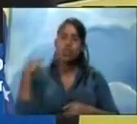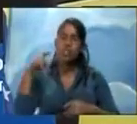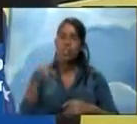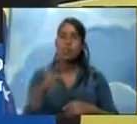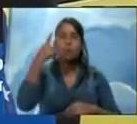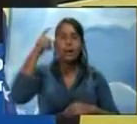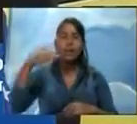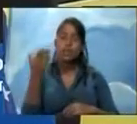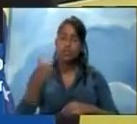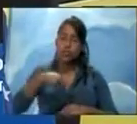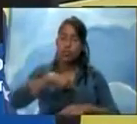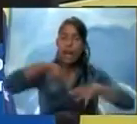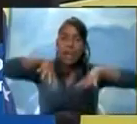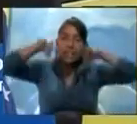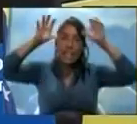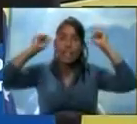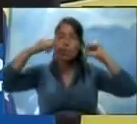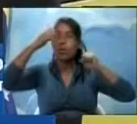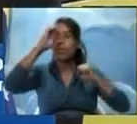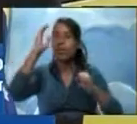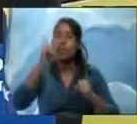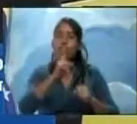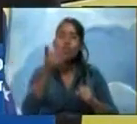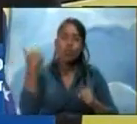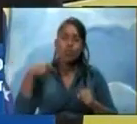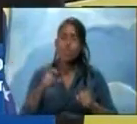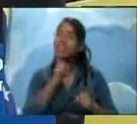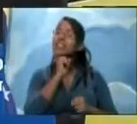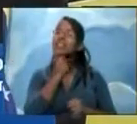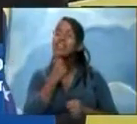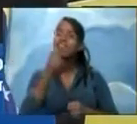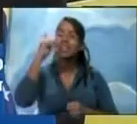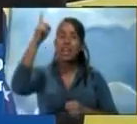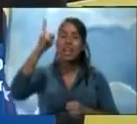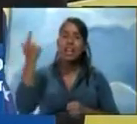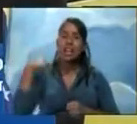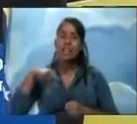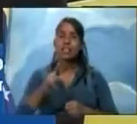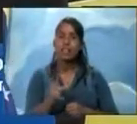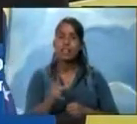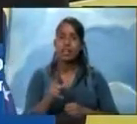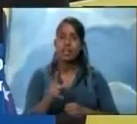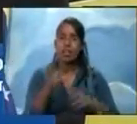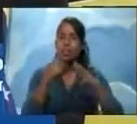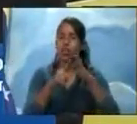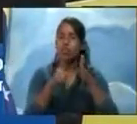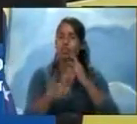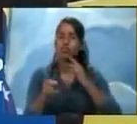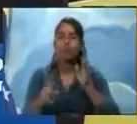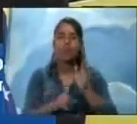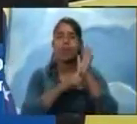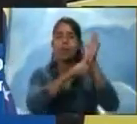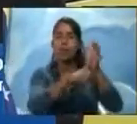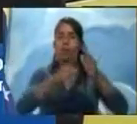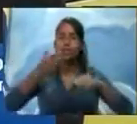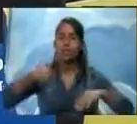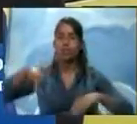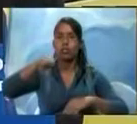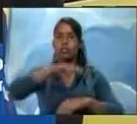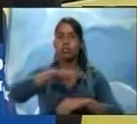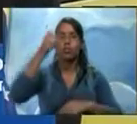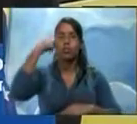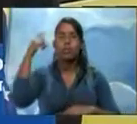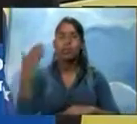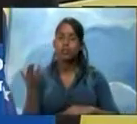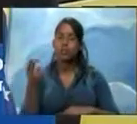que nosotros entendamos que Dios no tiene secretos, que Él tiene cosas y las muestra a nosotros